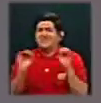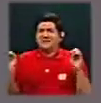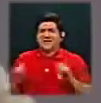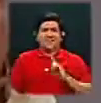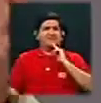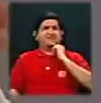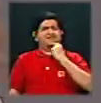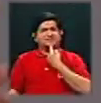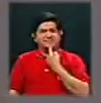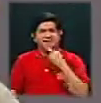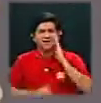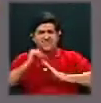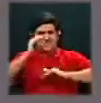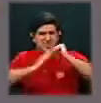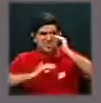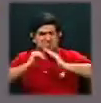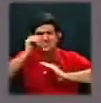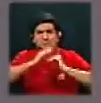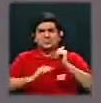serio